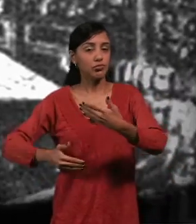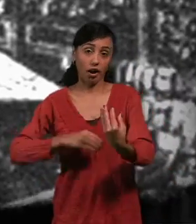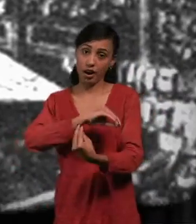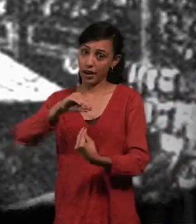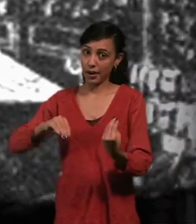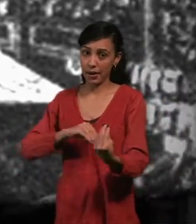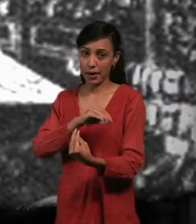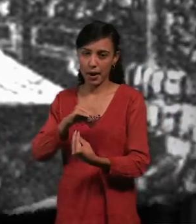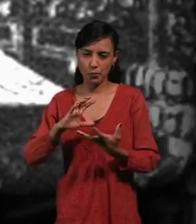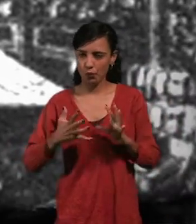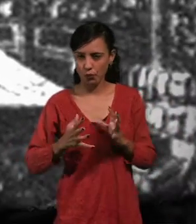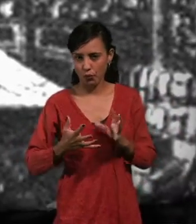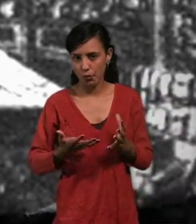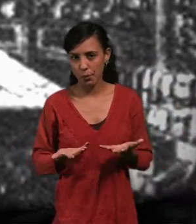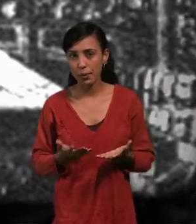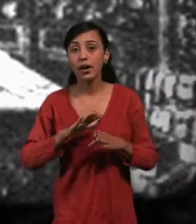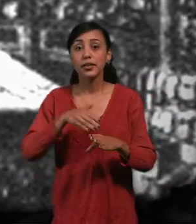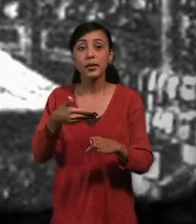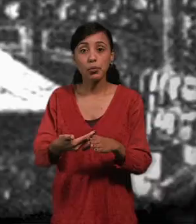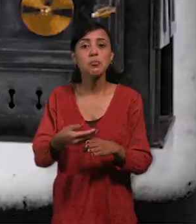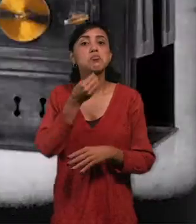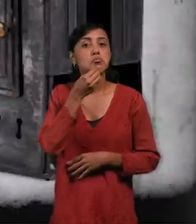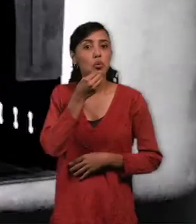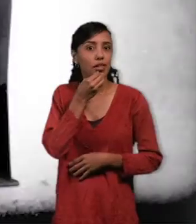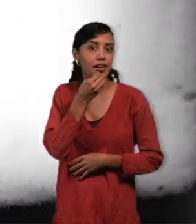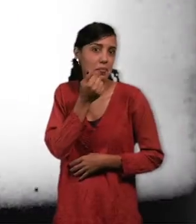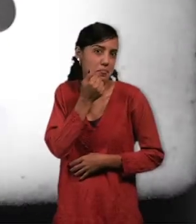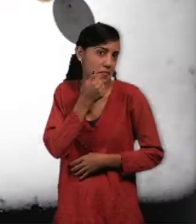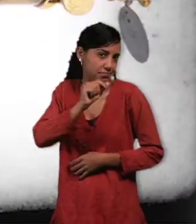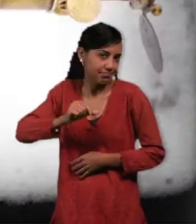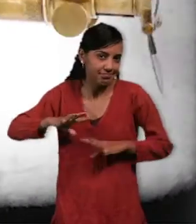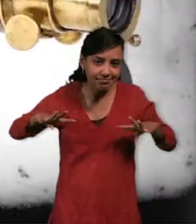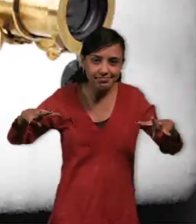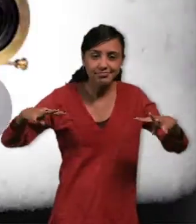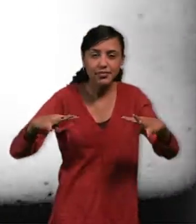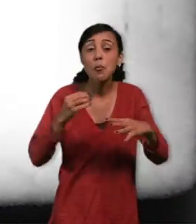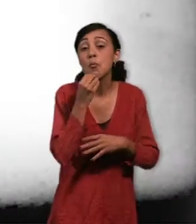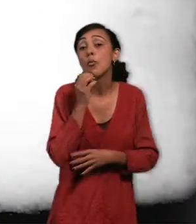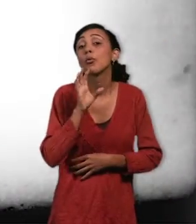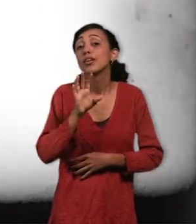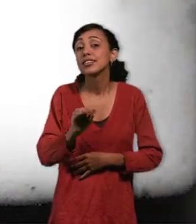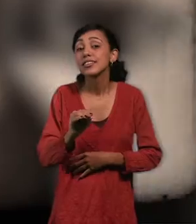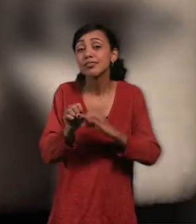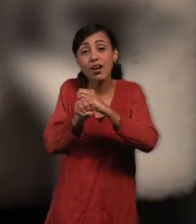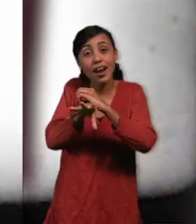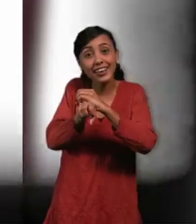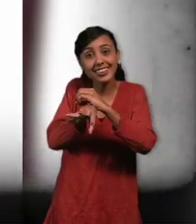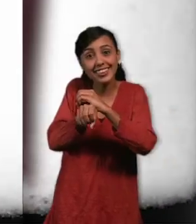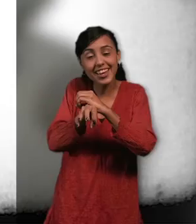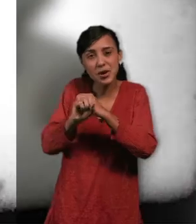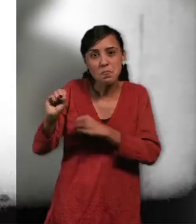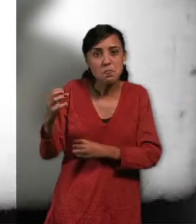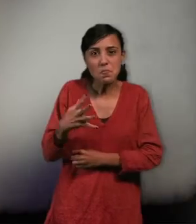sucesivos cambios en el diseño, que multiplicaron sus posibilidades de espectáculo. Se puede decir que la linterna mágica